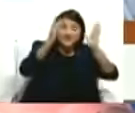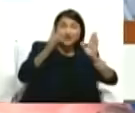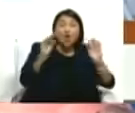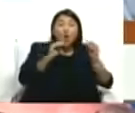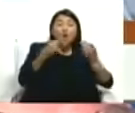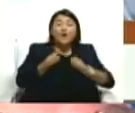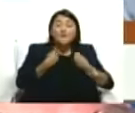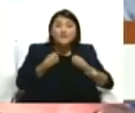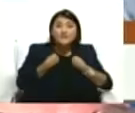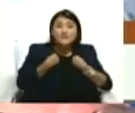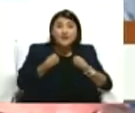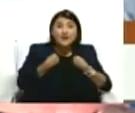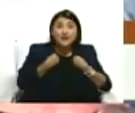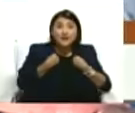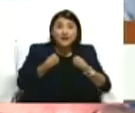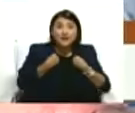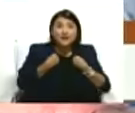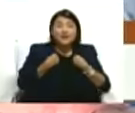los trabajadores.